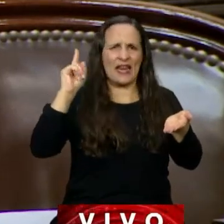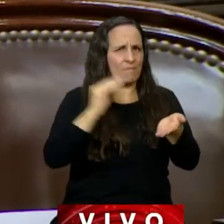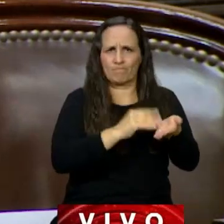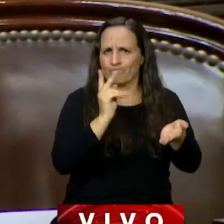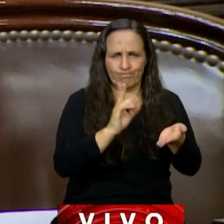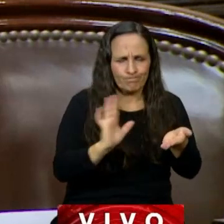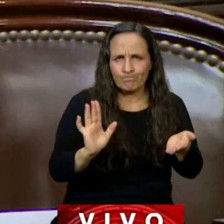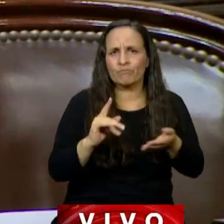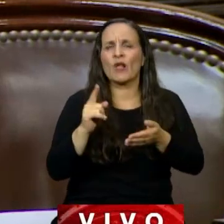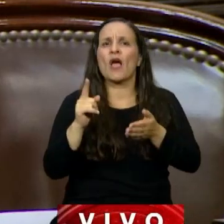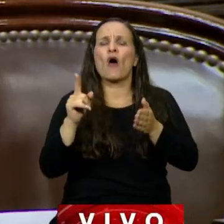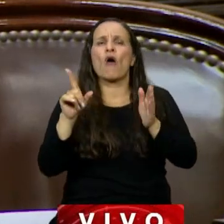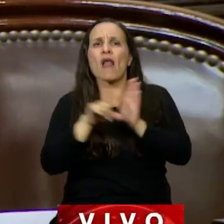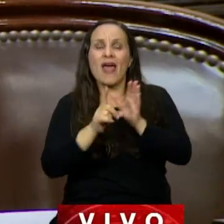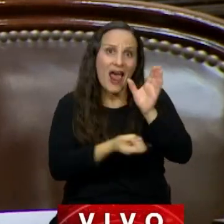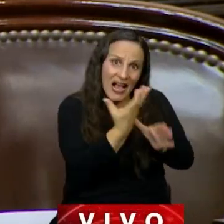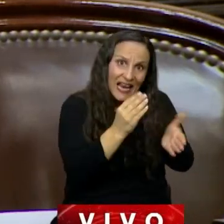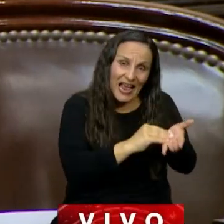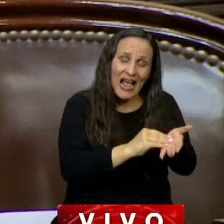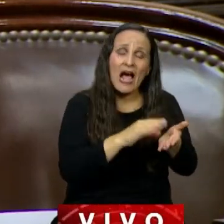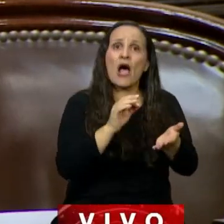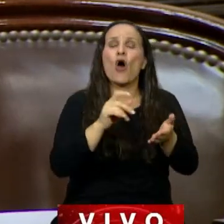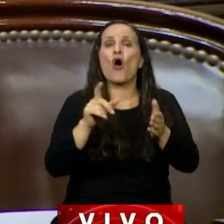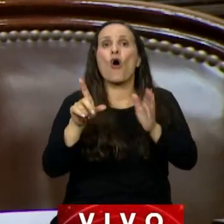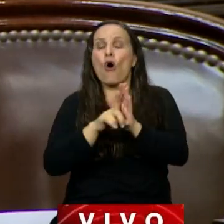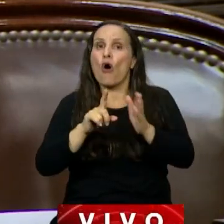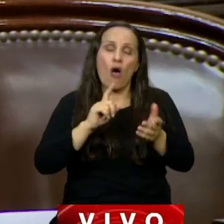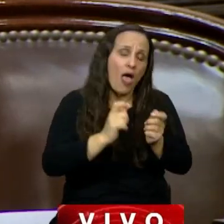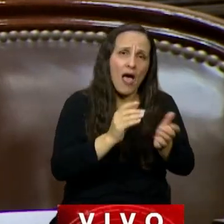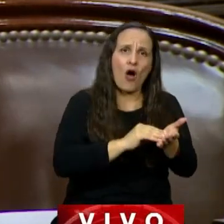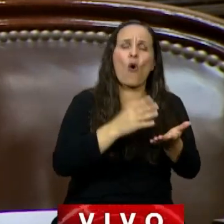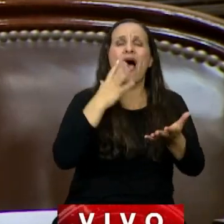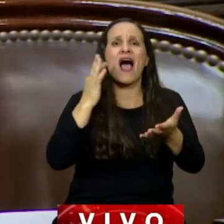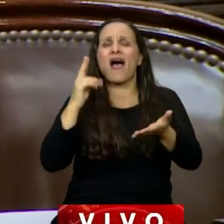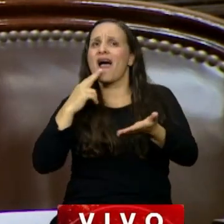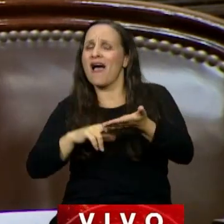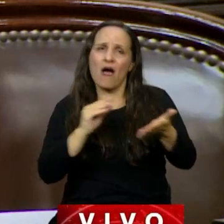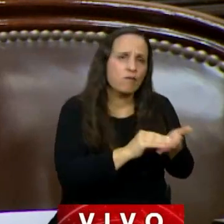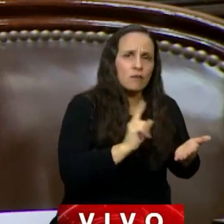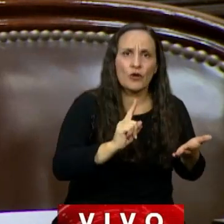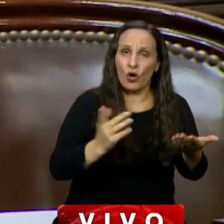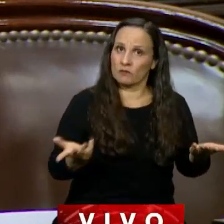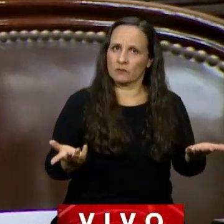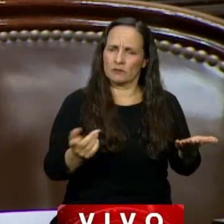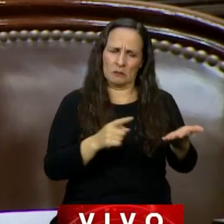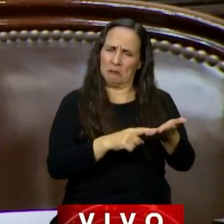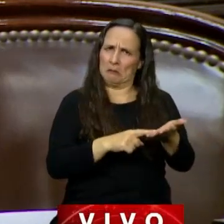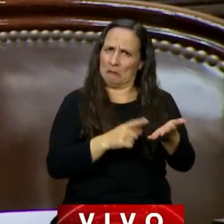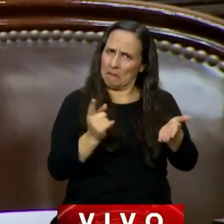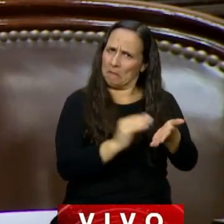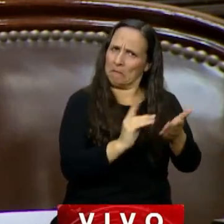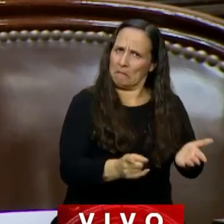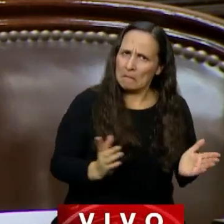o derogar normas o introducir normas de carácter tributario. Acá eso se pasa por